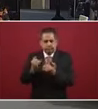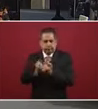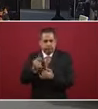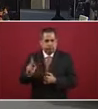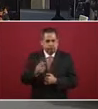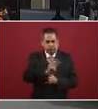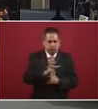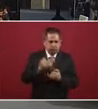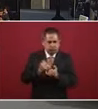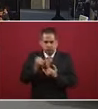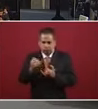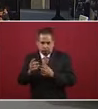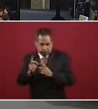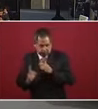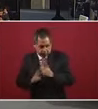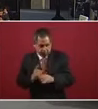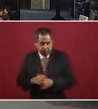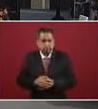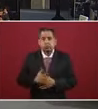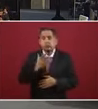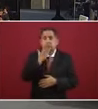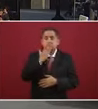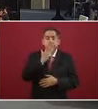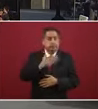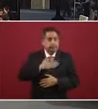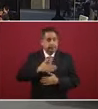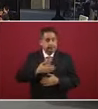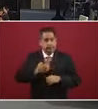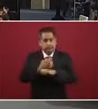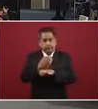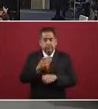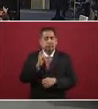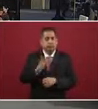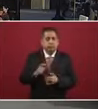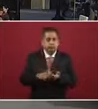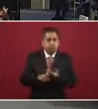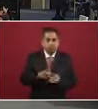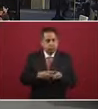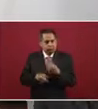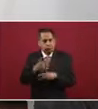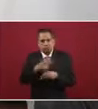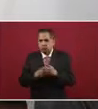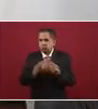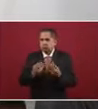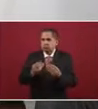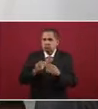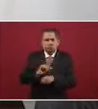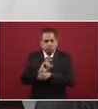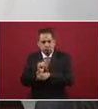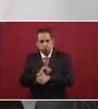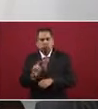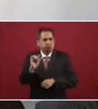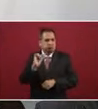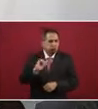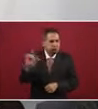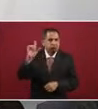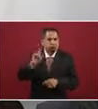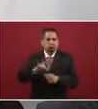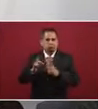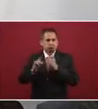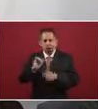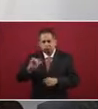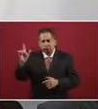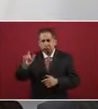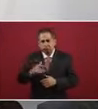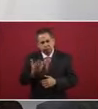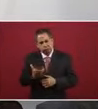muy en auge y en boga en estos días. Sonora, que es mi estado, pues es normalmente fuente y origen de muchos artistas, de mucho talento. Le quiero